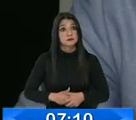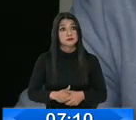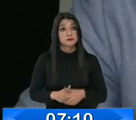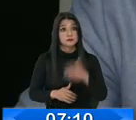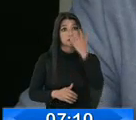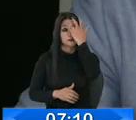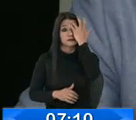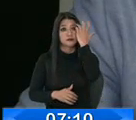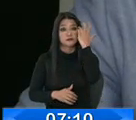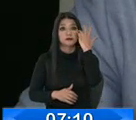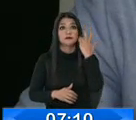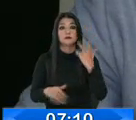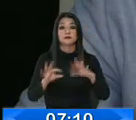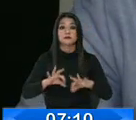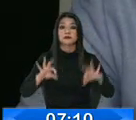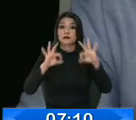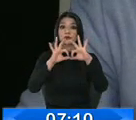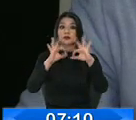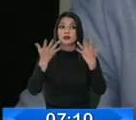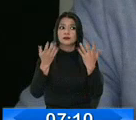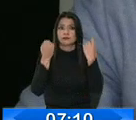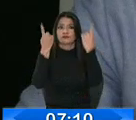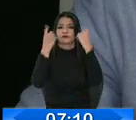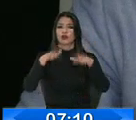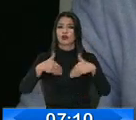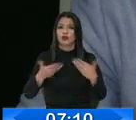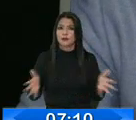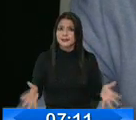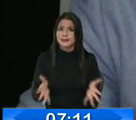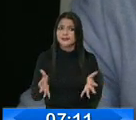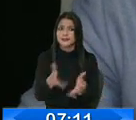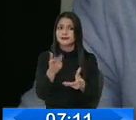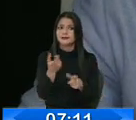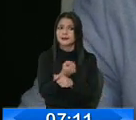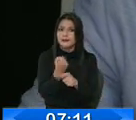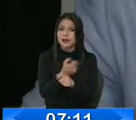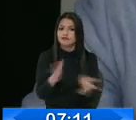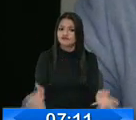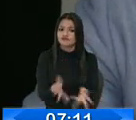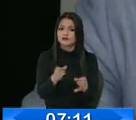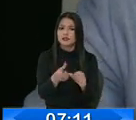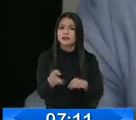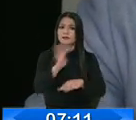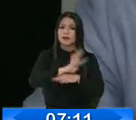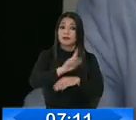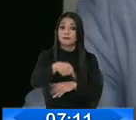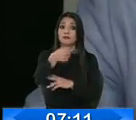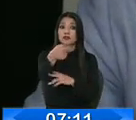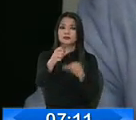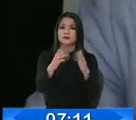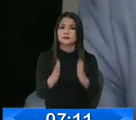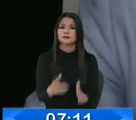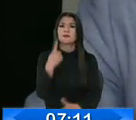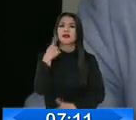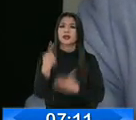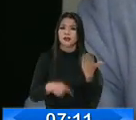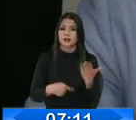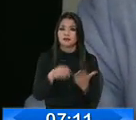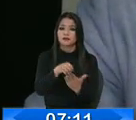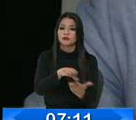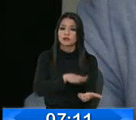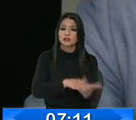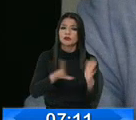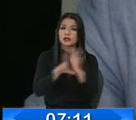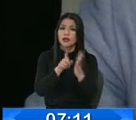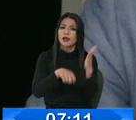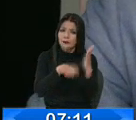Tal vez debemos buscar cómo presionamos a la Asamblea Nacional, a la siguiente Asamblea, para que los proyectos de ley puedan